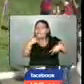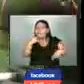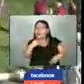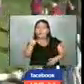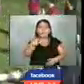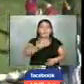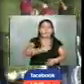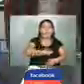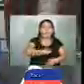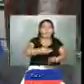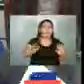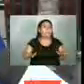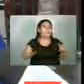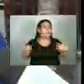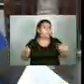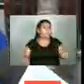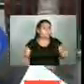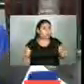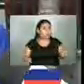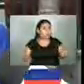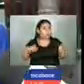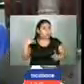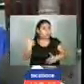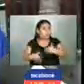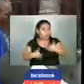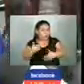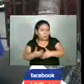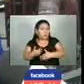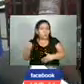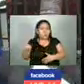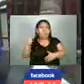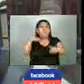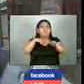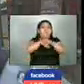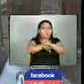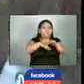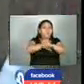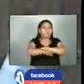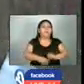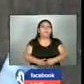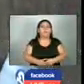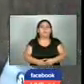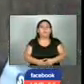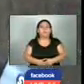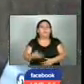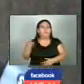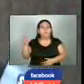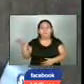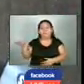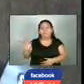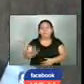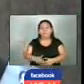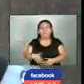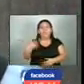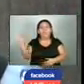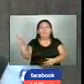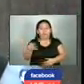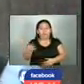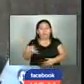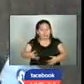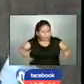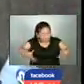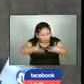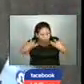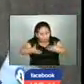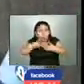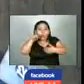culpa en el sentido de que no le dieron agilidad para que los aficionados pudieran ingresar, ¿verdad? Esto está que ellos tienen que investigar por